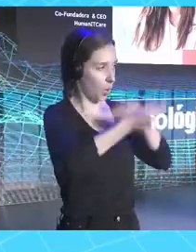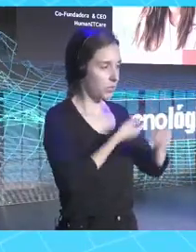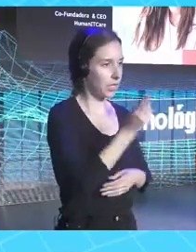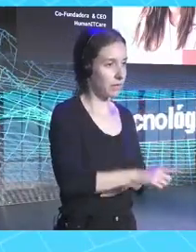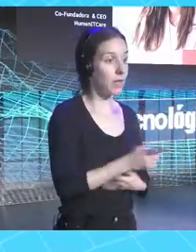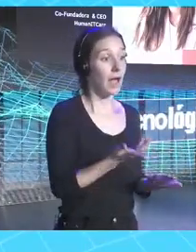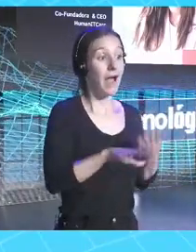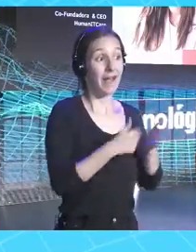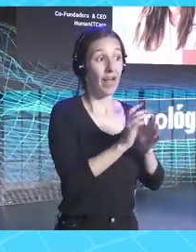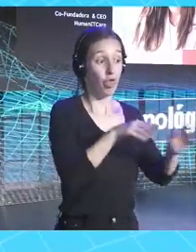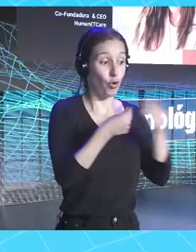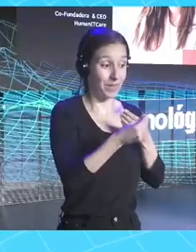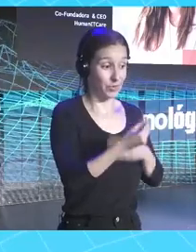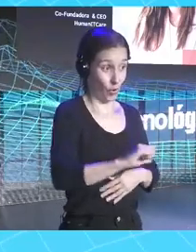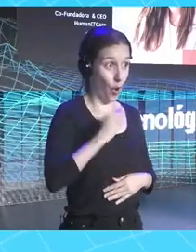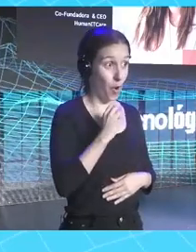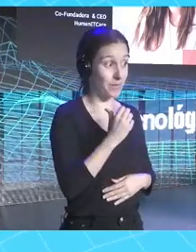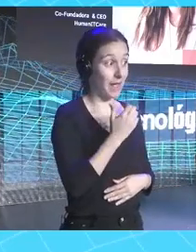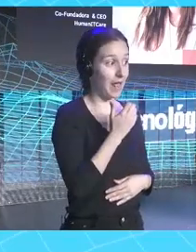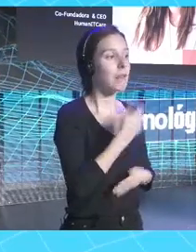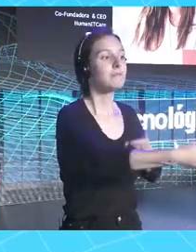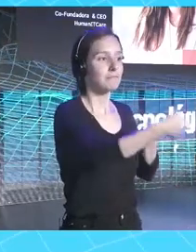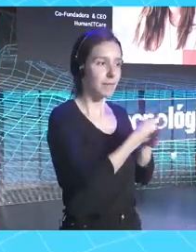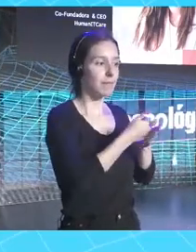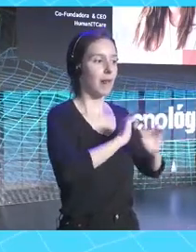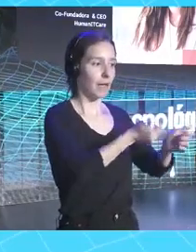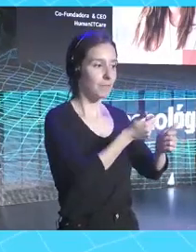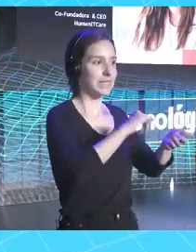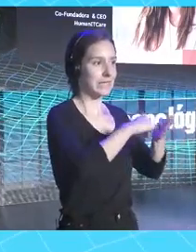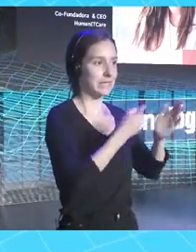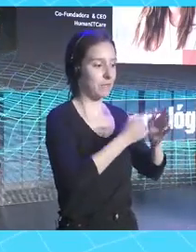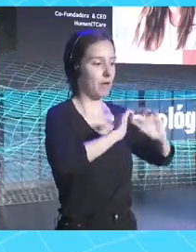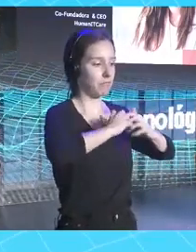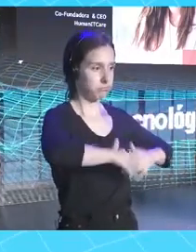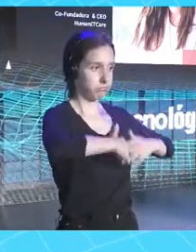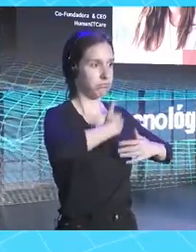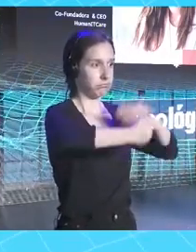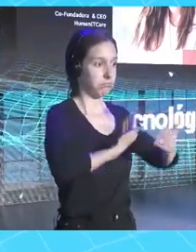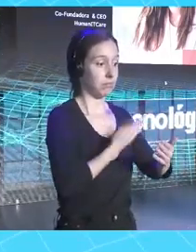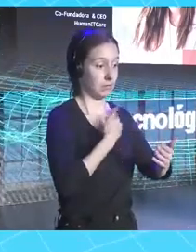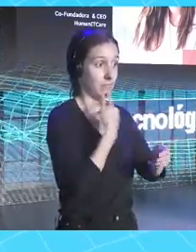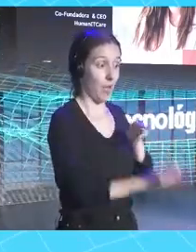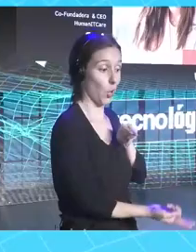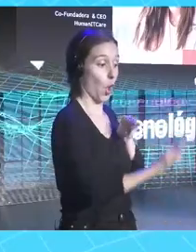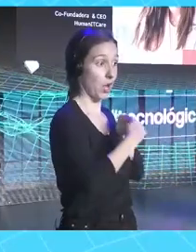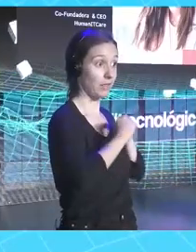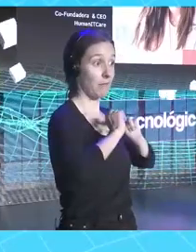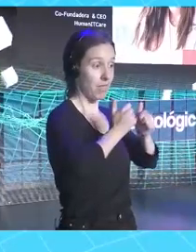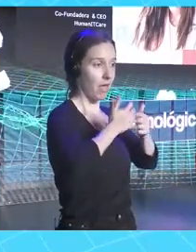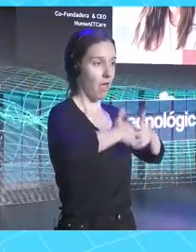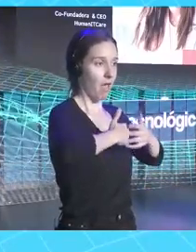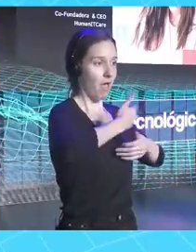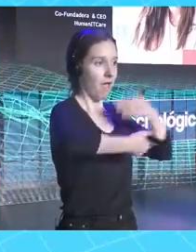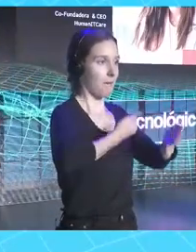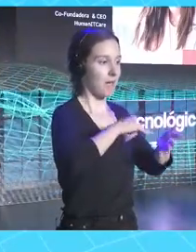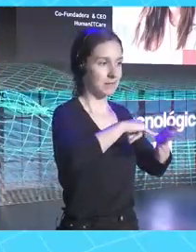la documentación con los hospitales que nos la pidan para que vayan ya interaccionando con el sistema para que se vayan conectando y una vez se vayan conectando ya tengan todo el sistema